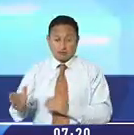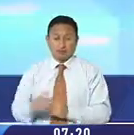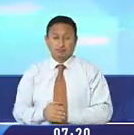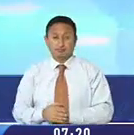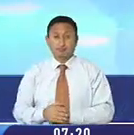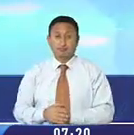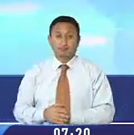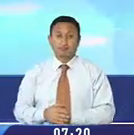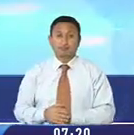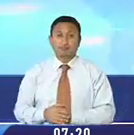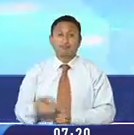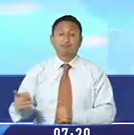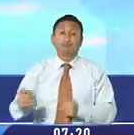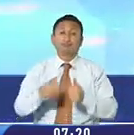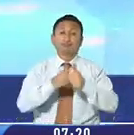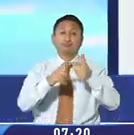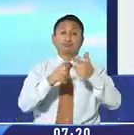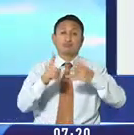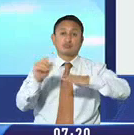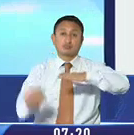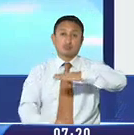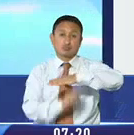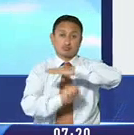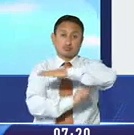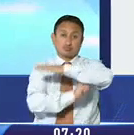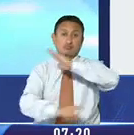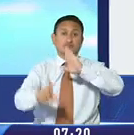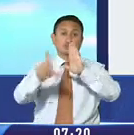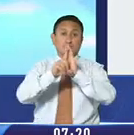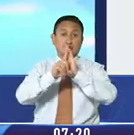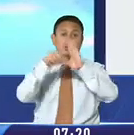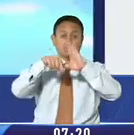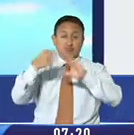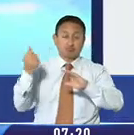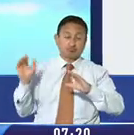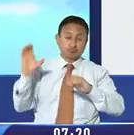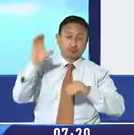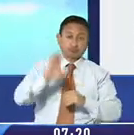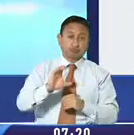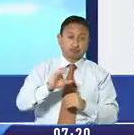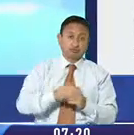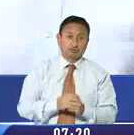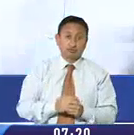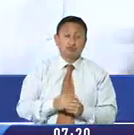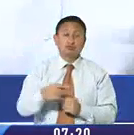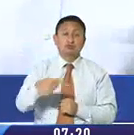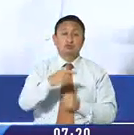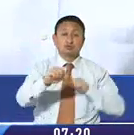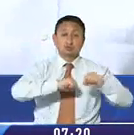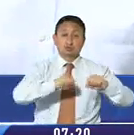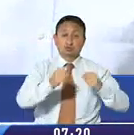en 3 pilares: seguridad jurídica, atracción de inversiones y eficiencia del sector.